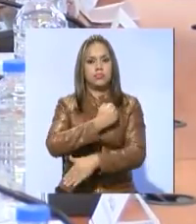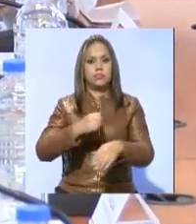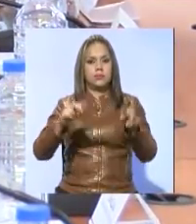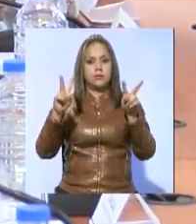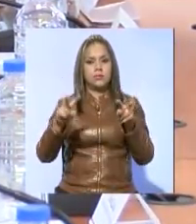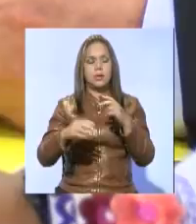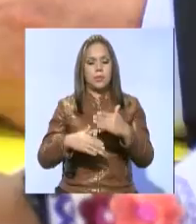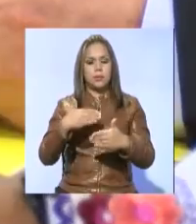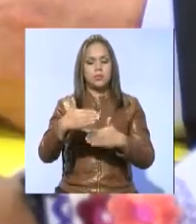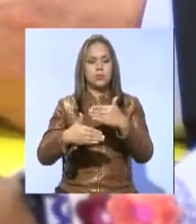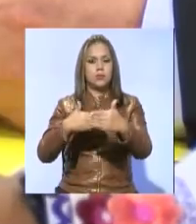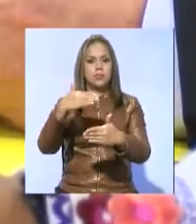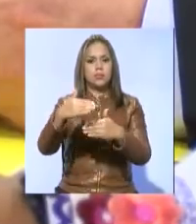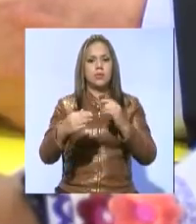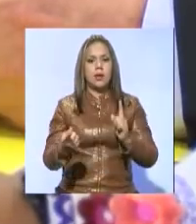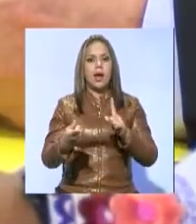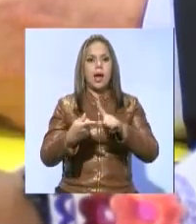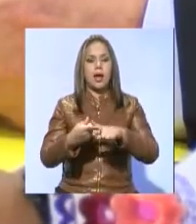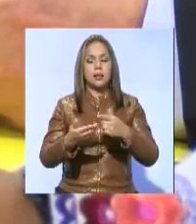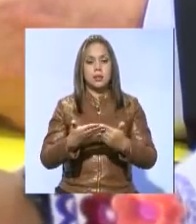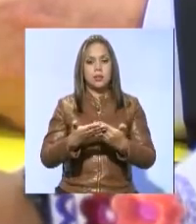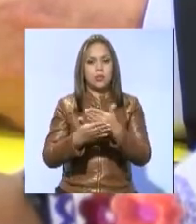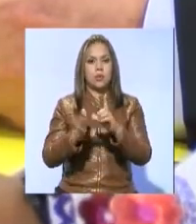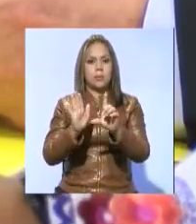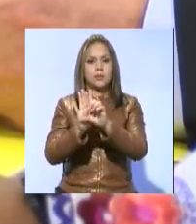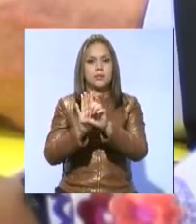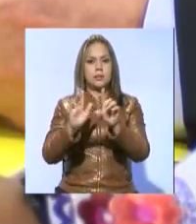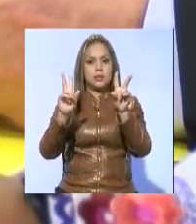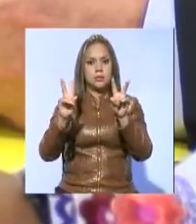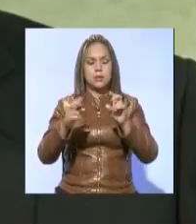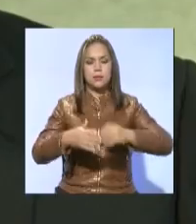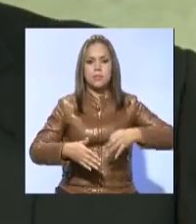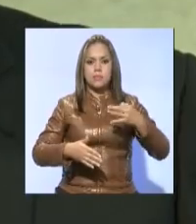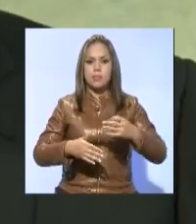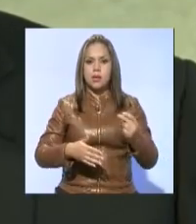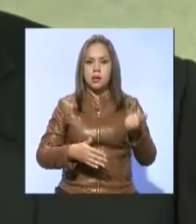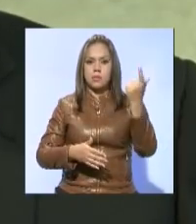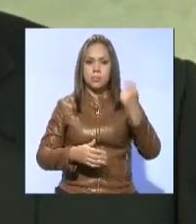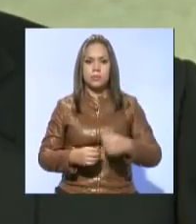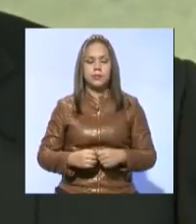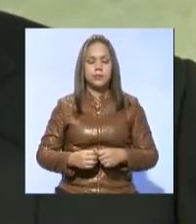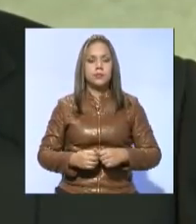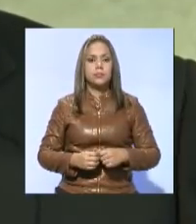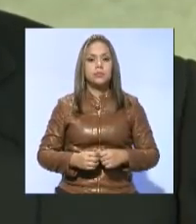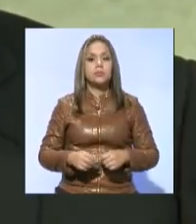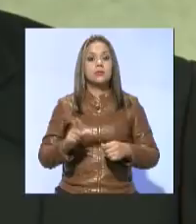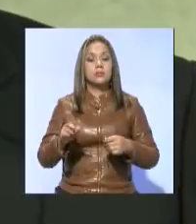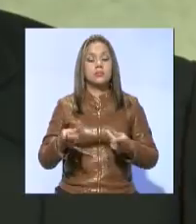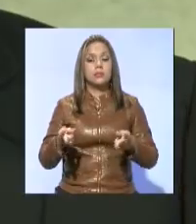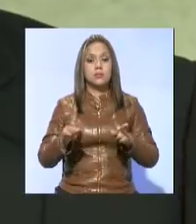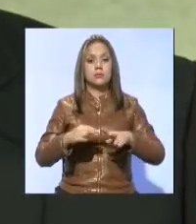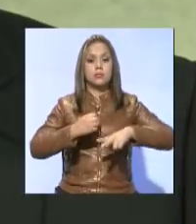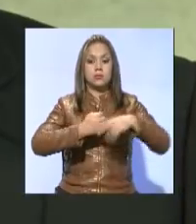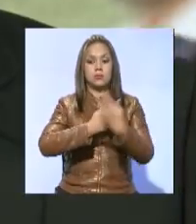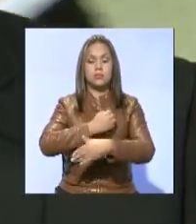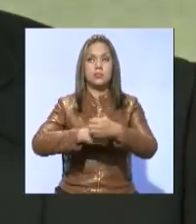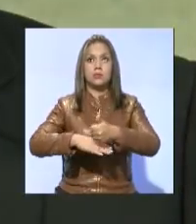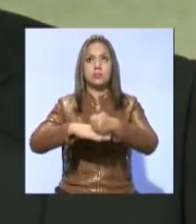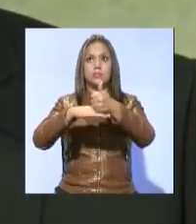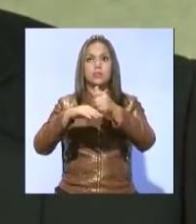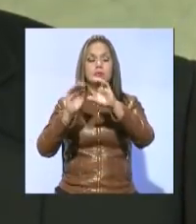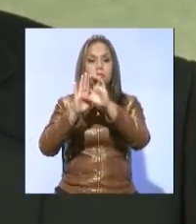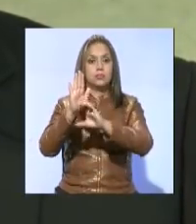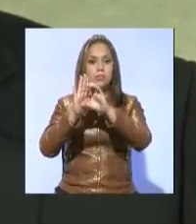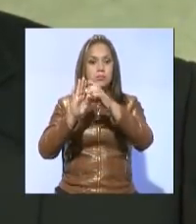a procedimientos hasta la conformación de procedimientos expeditos. De acuerdo a la sentencia dictada por la Corte